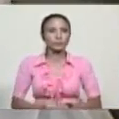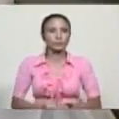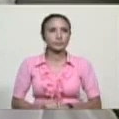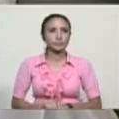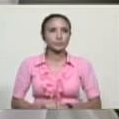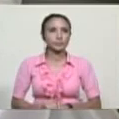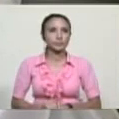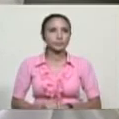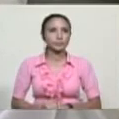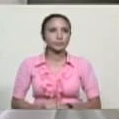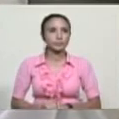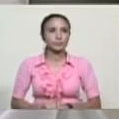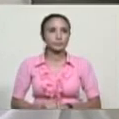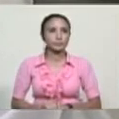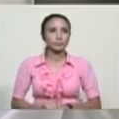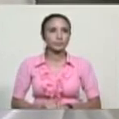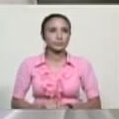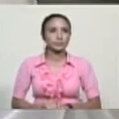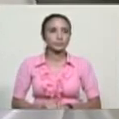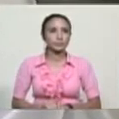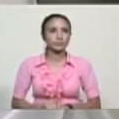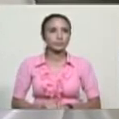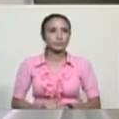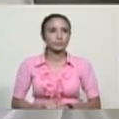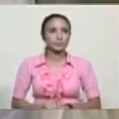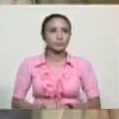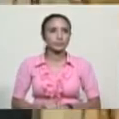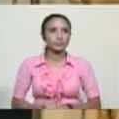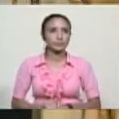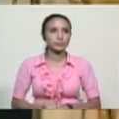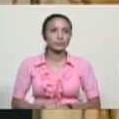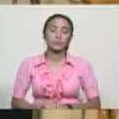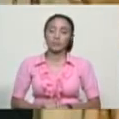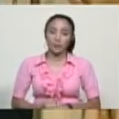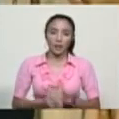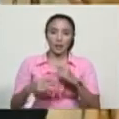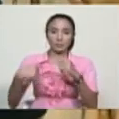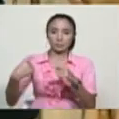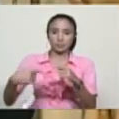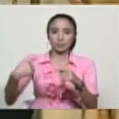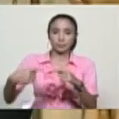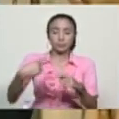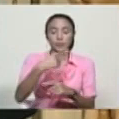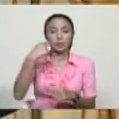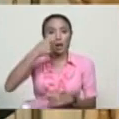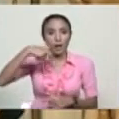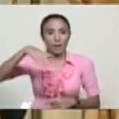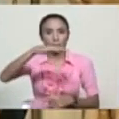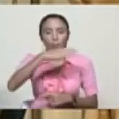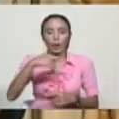Y luego el pueblo y la Fuerza Armada en unión cívico-militar derrotaron